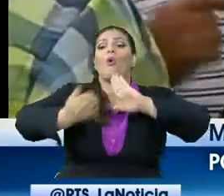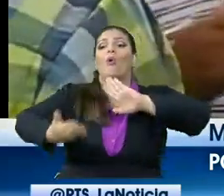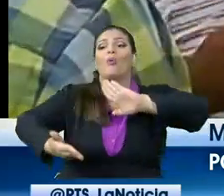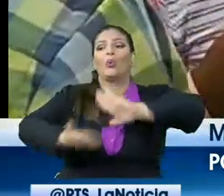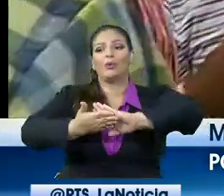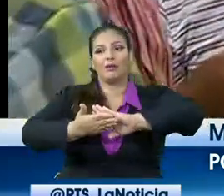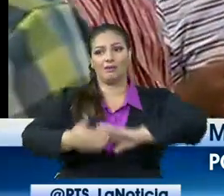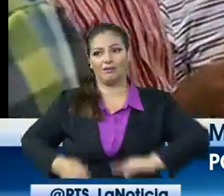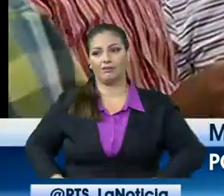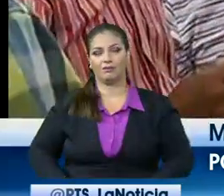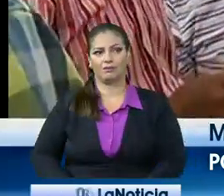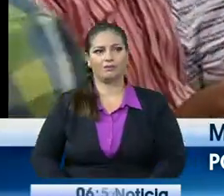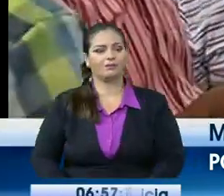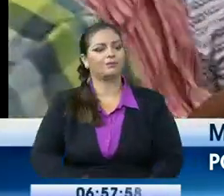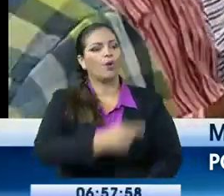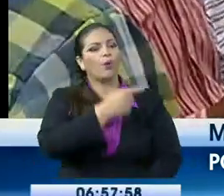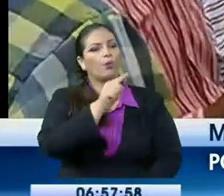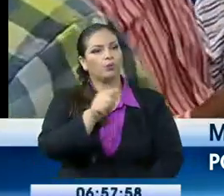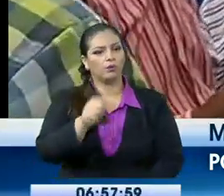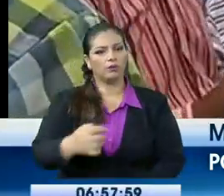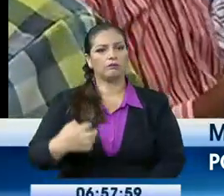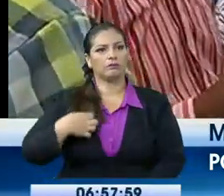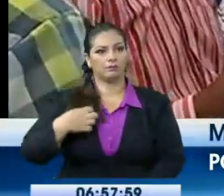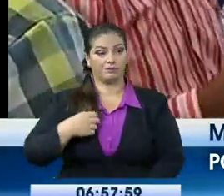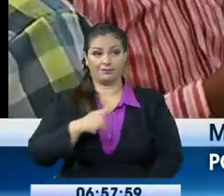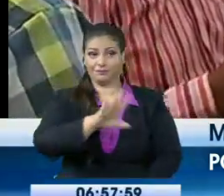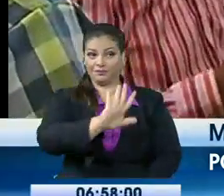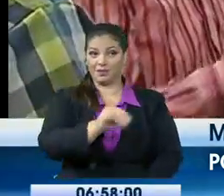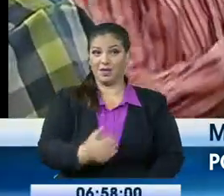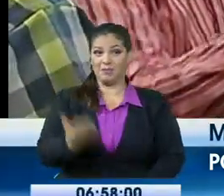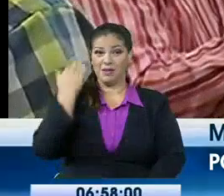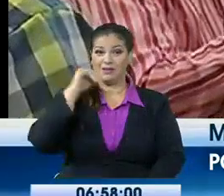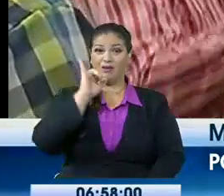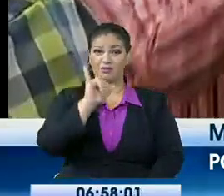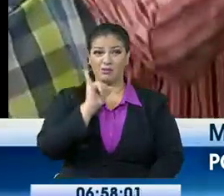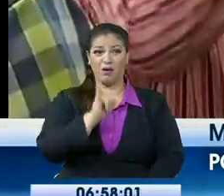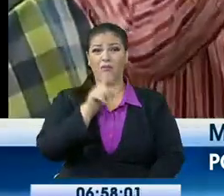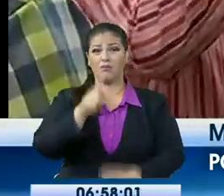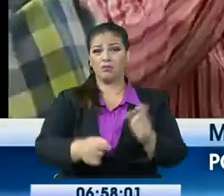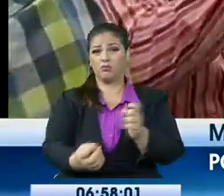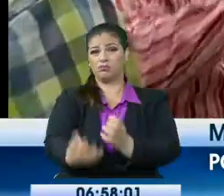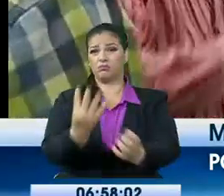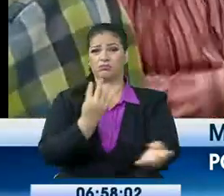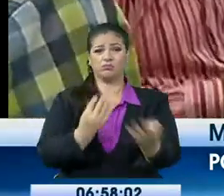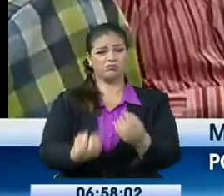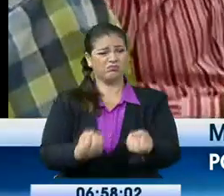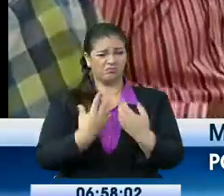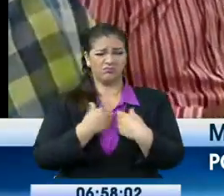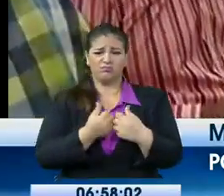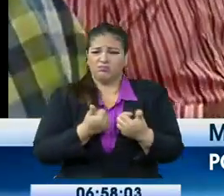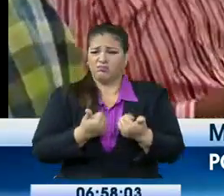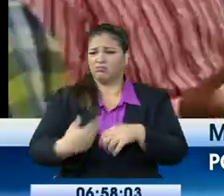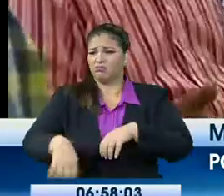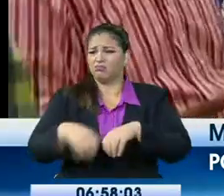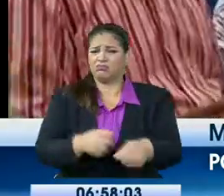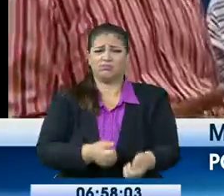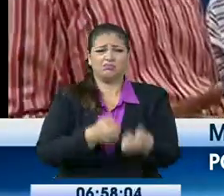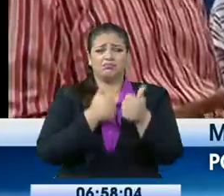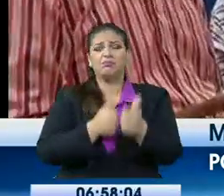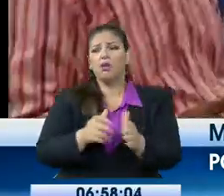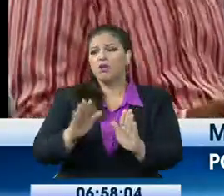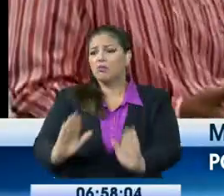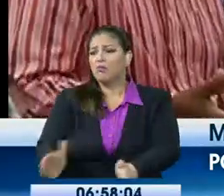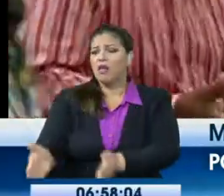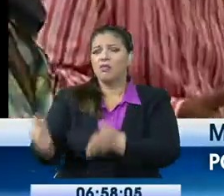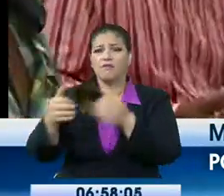Ustedes están reclamando. El día sábado vinieron otras personas aquí que también están de acuerdo con la acción. O sea, eso que no se unen, o sea, todos todavía. Pero es que bueno, también hay gente que está de acuerdo.